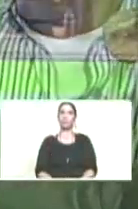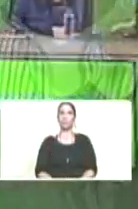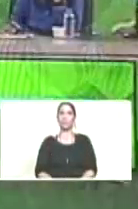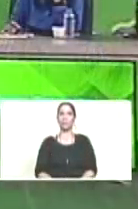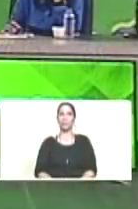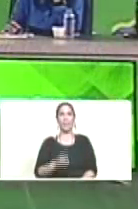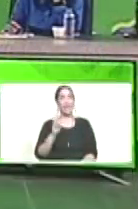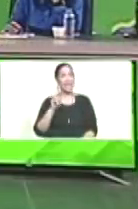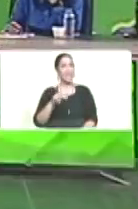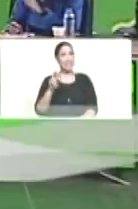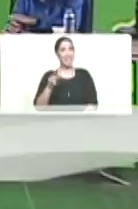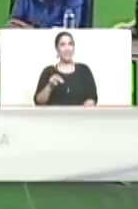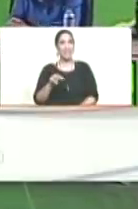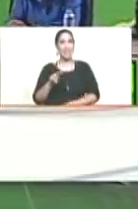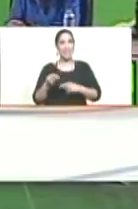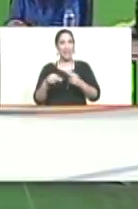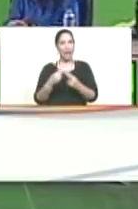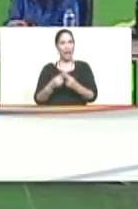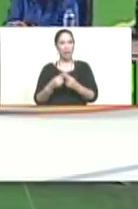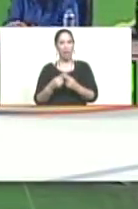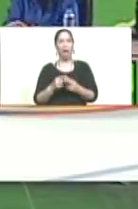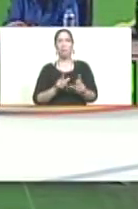Nadie crea, no, ya hicimos la revolución.